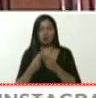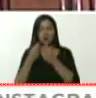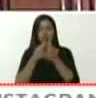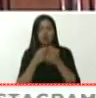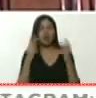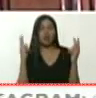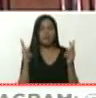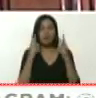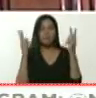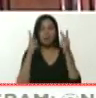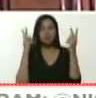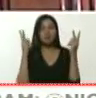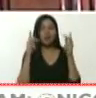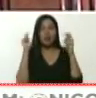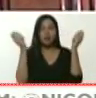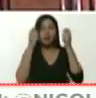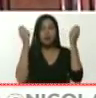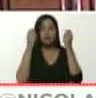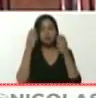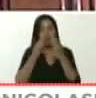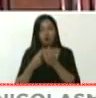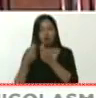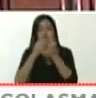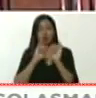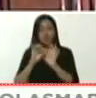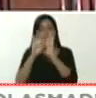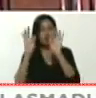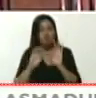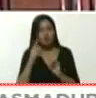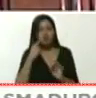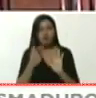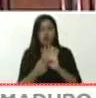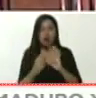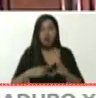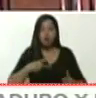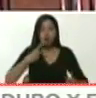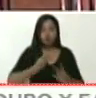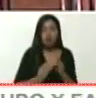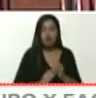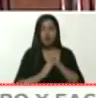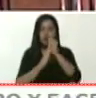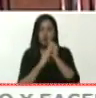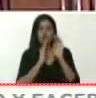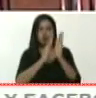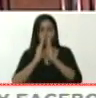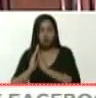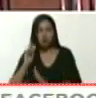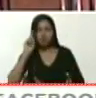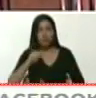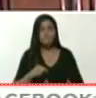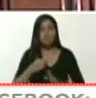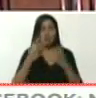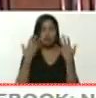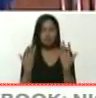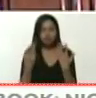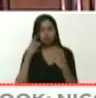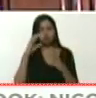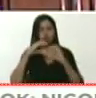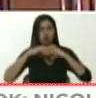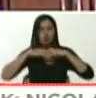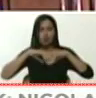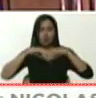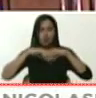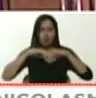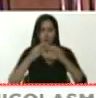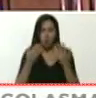prosperidad económica del país. Aquí están las líneas, la voluntad, el liderazgo, la organización, las manos, el cerebro, todo